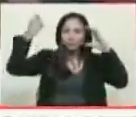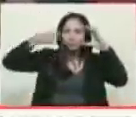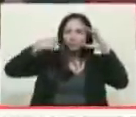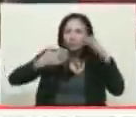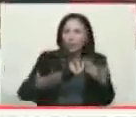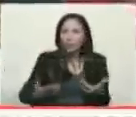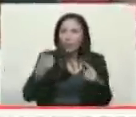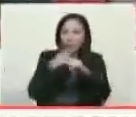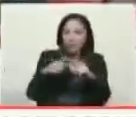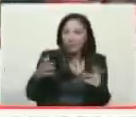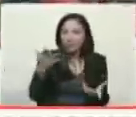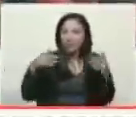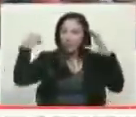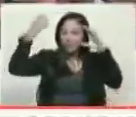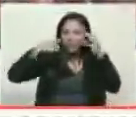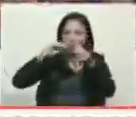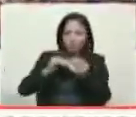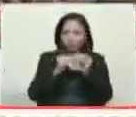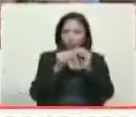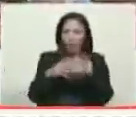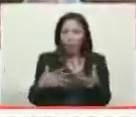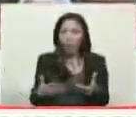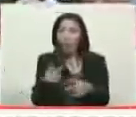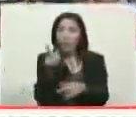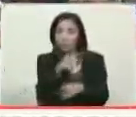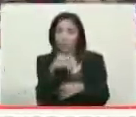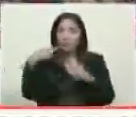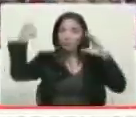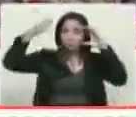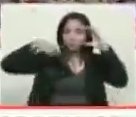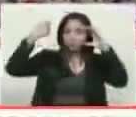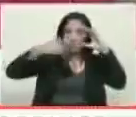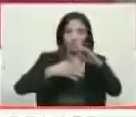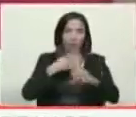Si él me grabó. Grabó lo que hablamos, él.